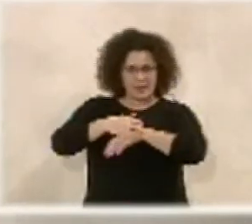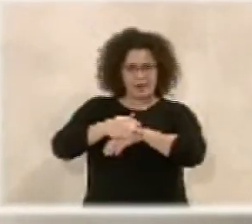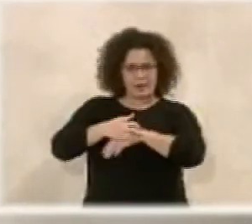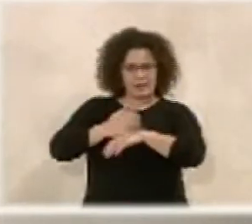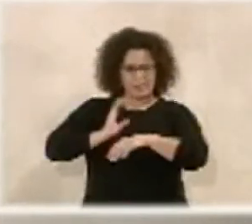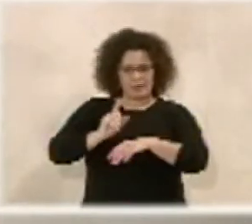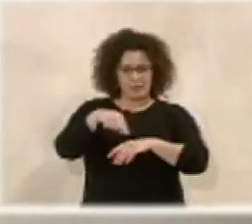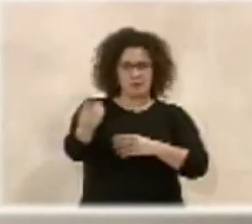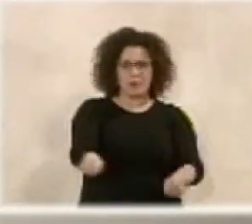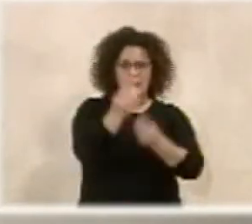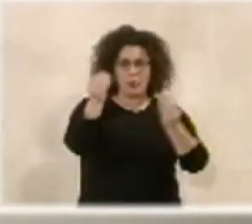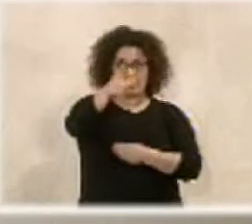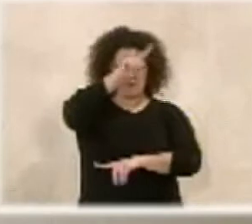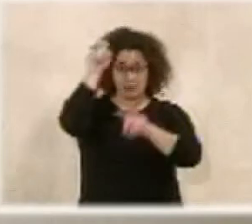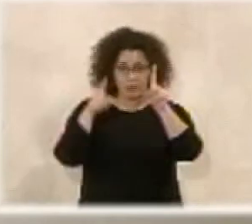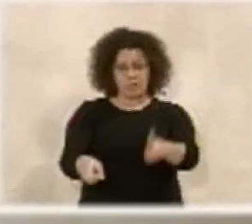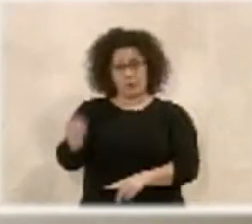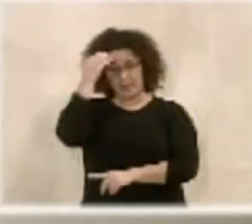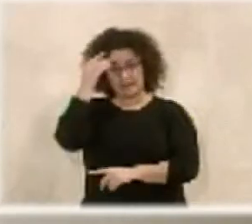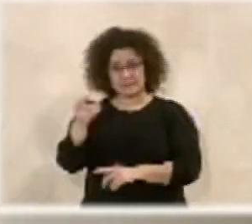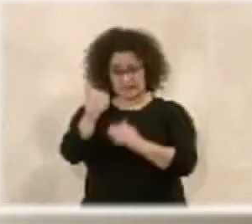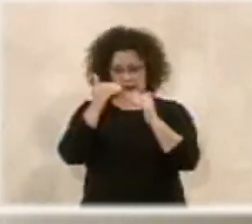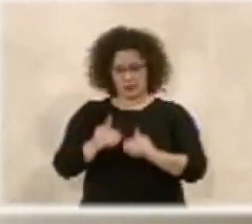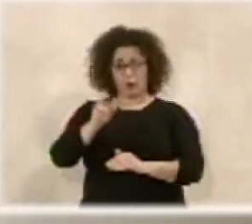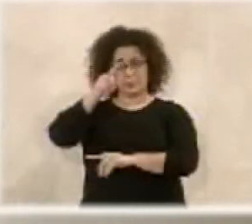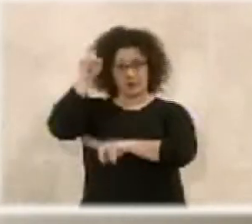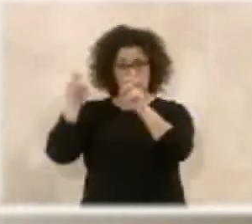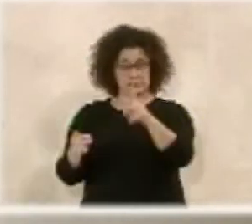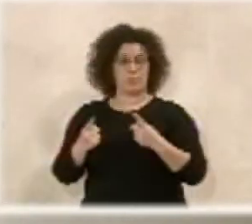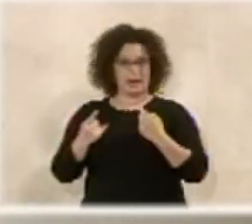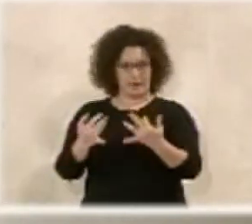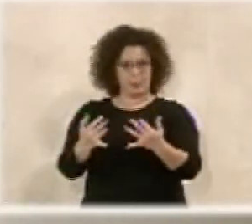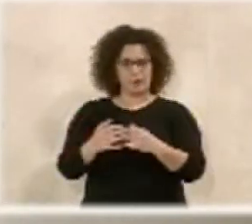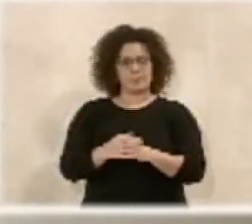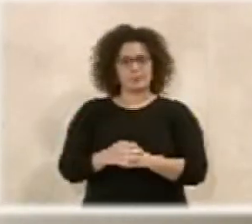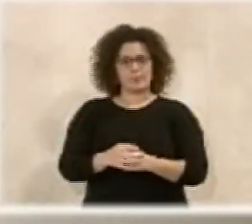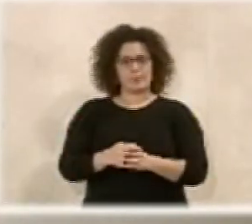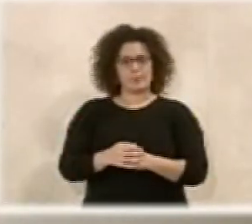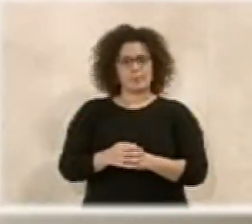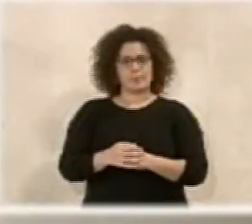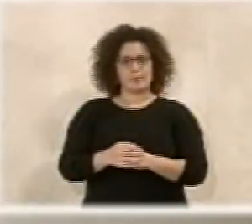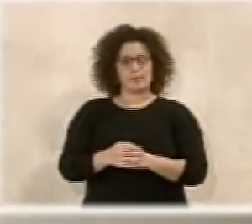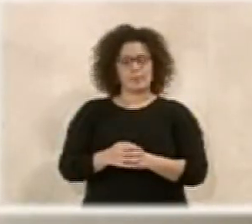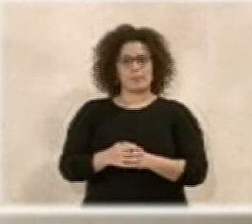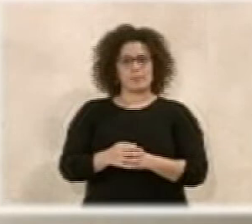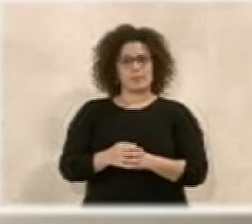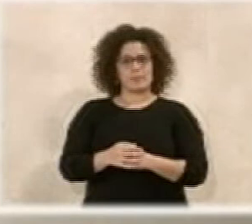precario? Esa es una de las preguntas, hago la otra muy rápido. La segunda es, mire,